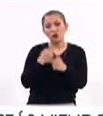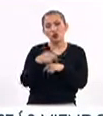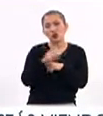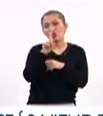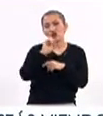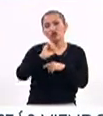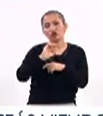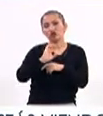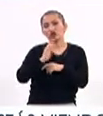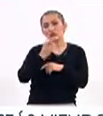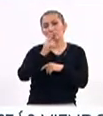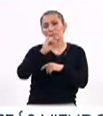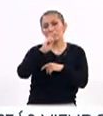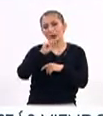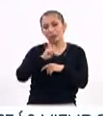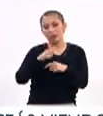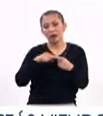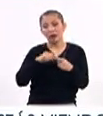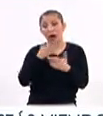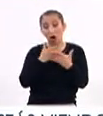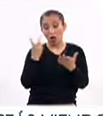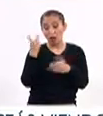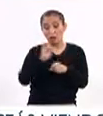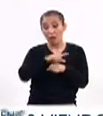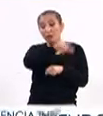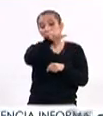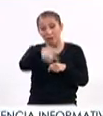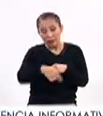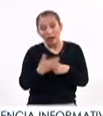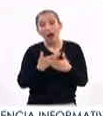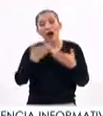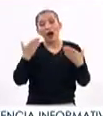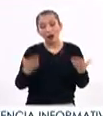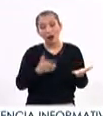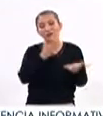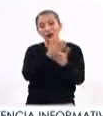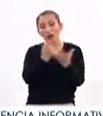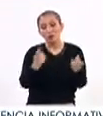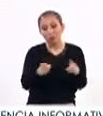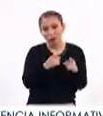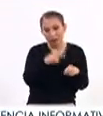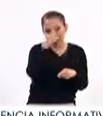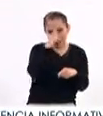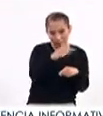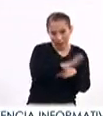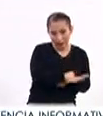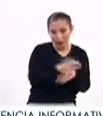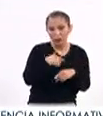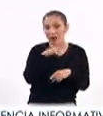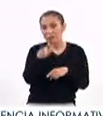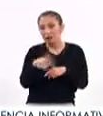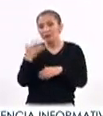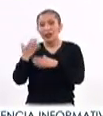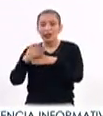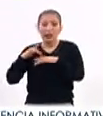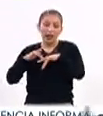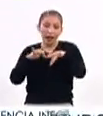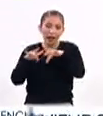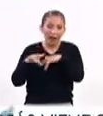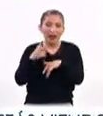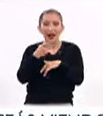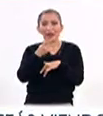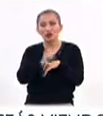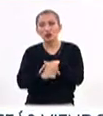1 de Chopin. Ahora, justo 2 semanas después, viene este concierto, luego vienen grabaciones en